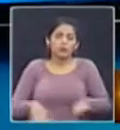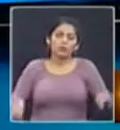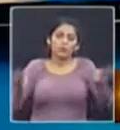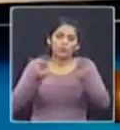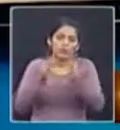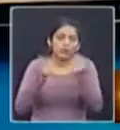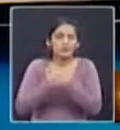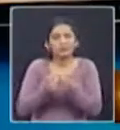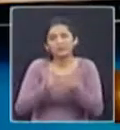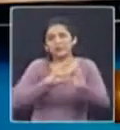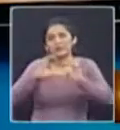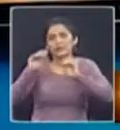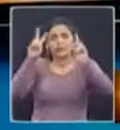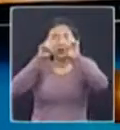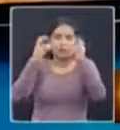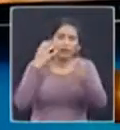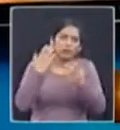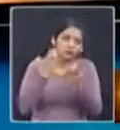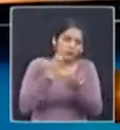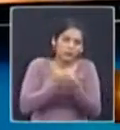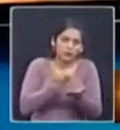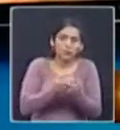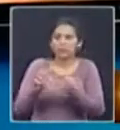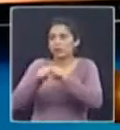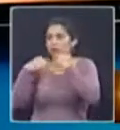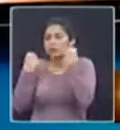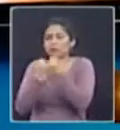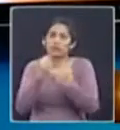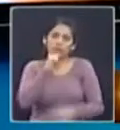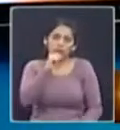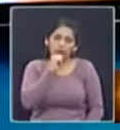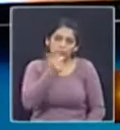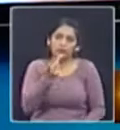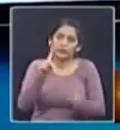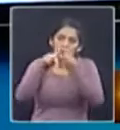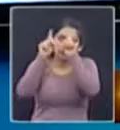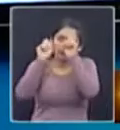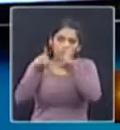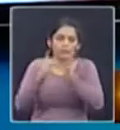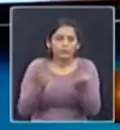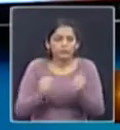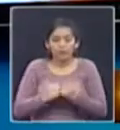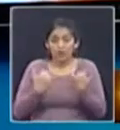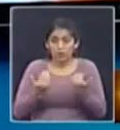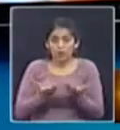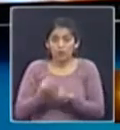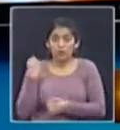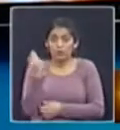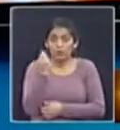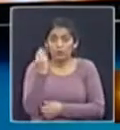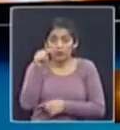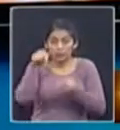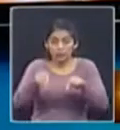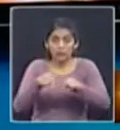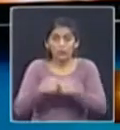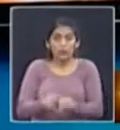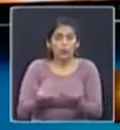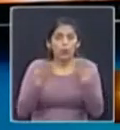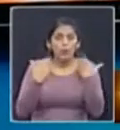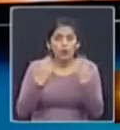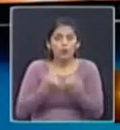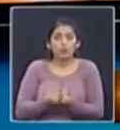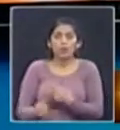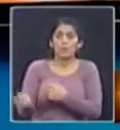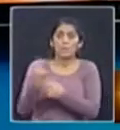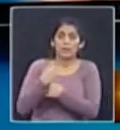económicos temas sociales como por ejemplo que los jóvenes de guayaquil se liberen de tener la obligación de estudiar lo que un